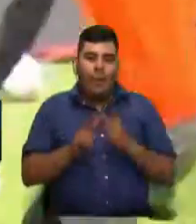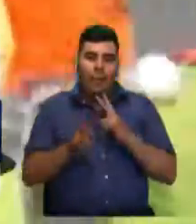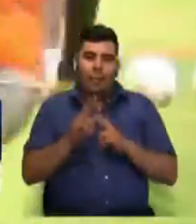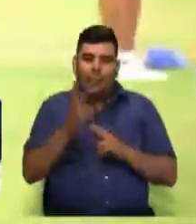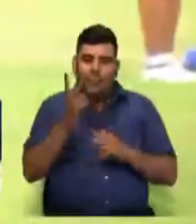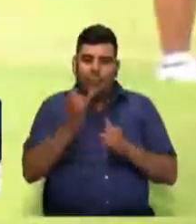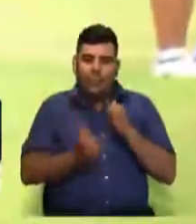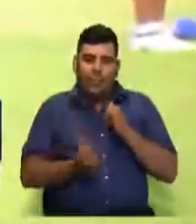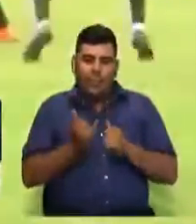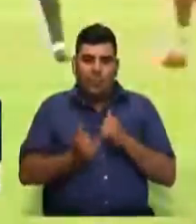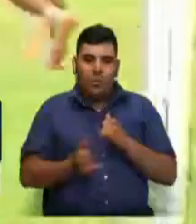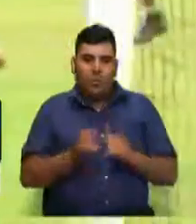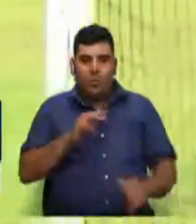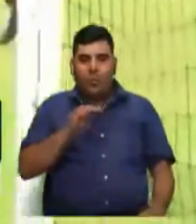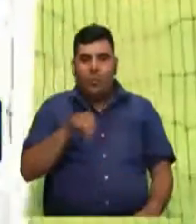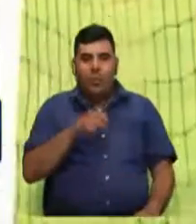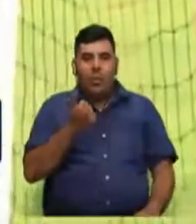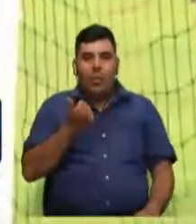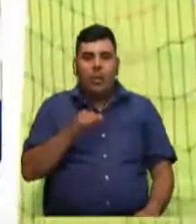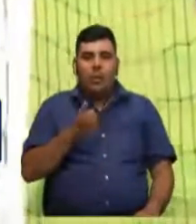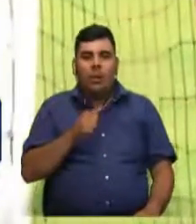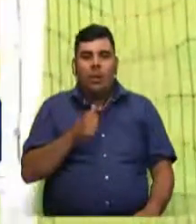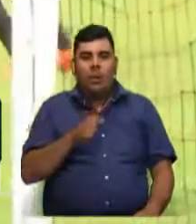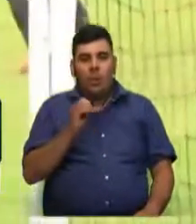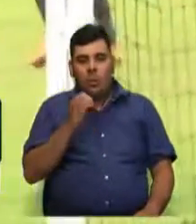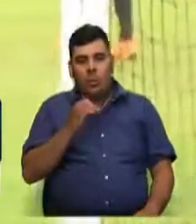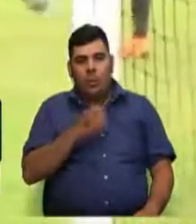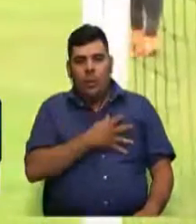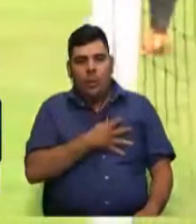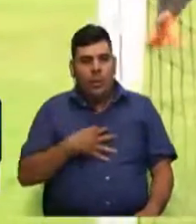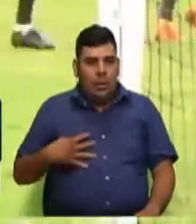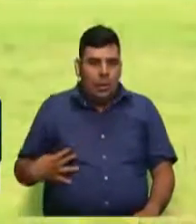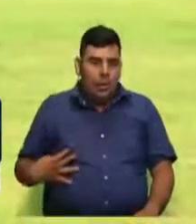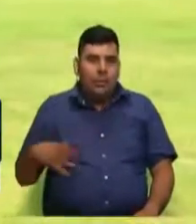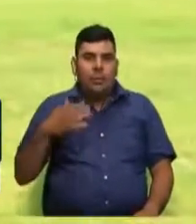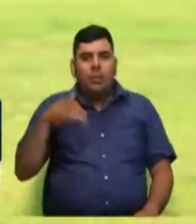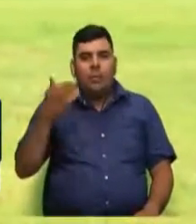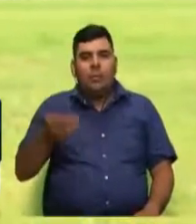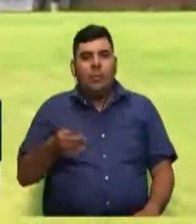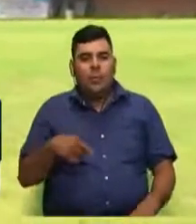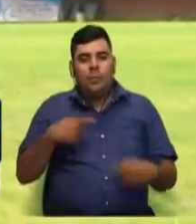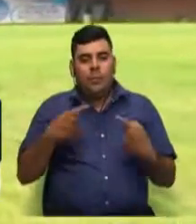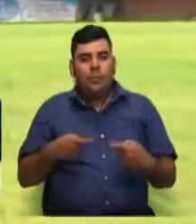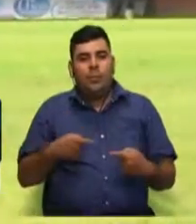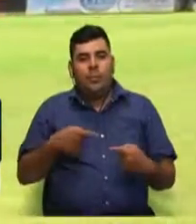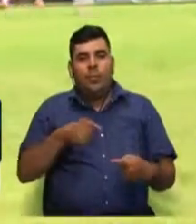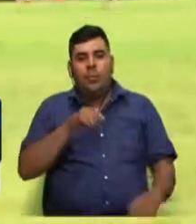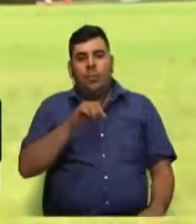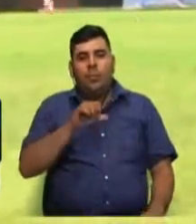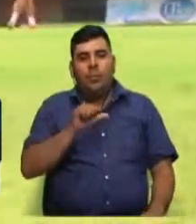visitará el miércoles 10 de octubre a tigres y finalizará como local ante el atletico de cali el lunes 15 de octubre